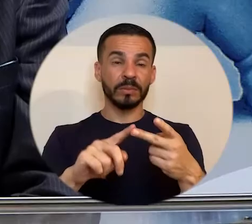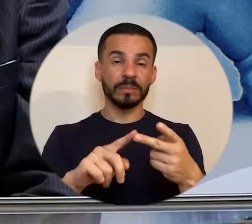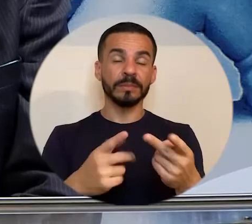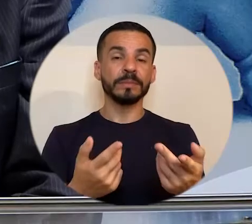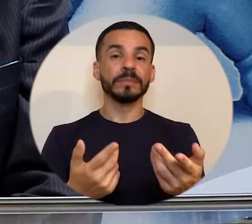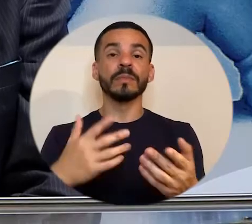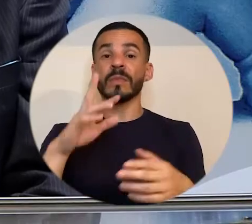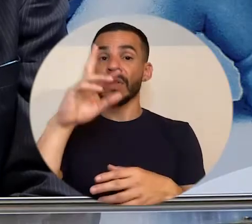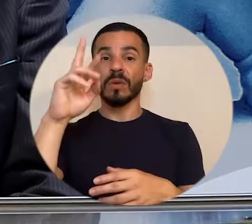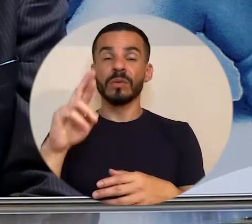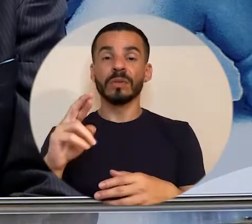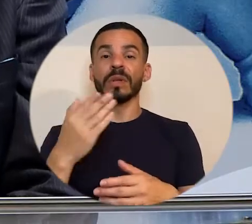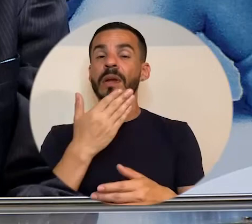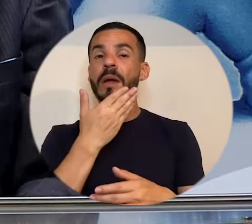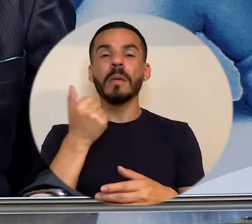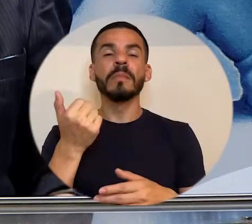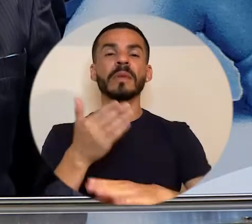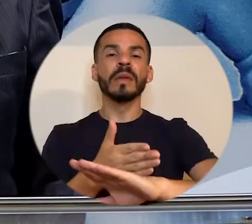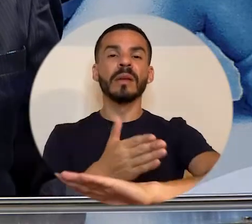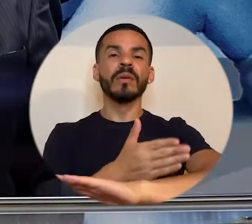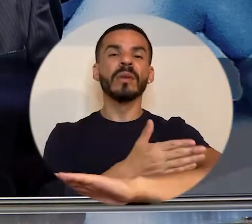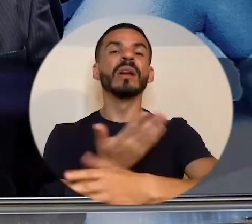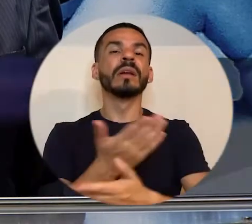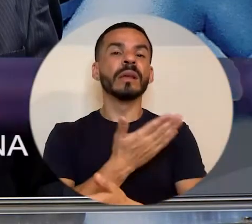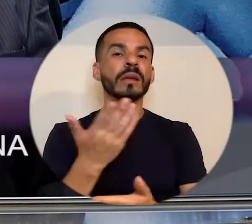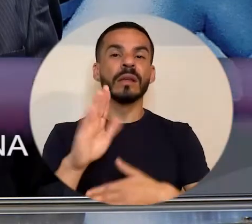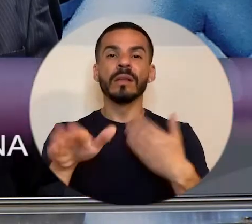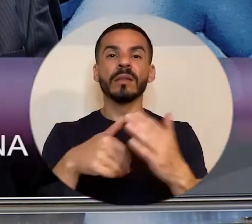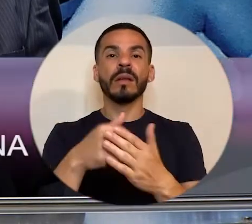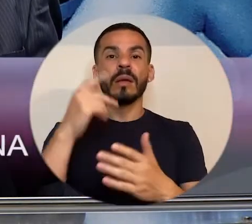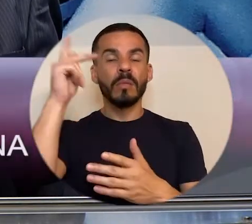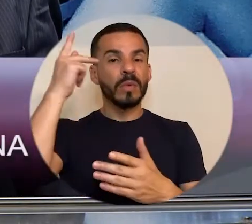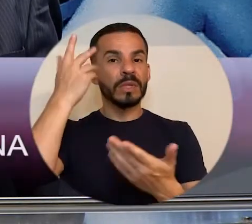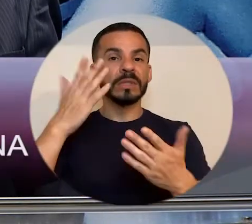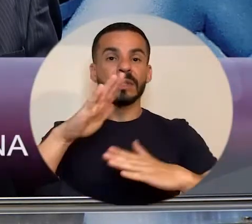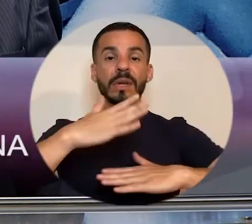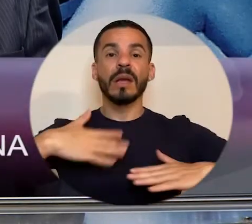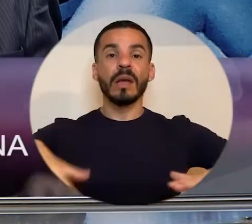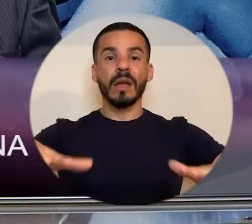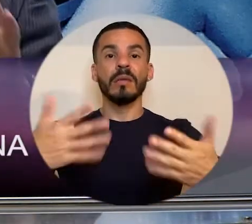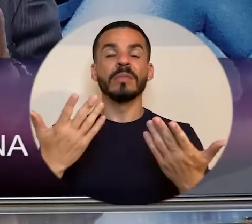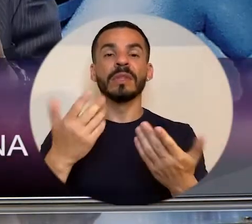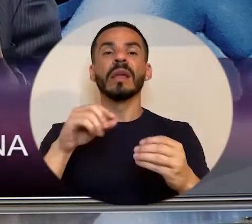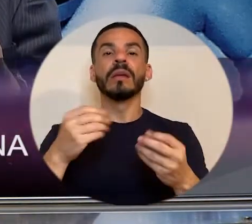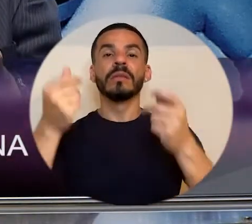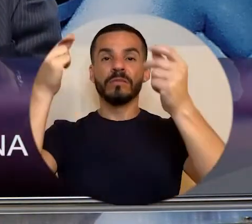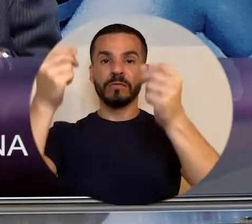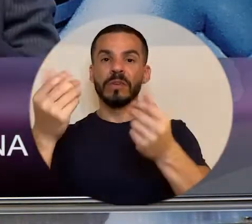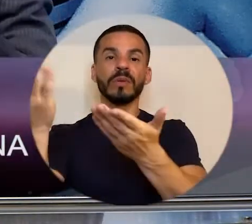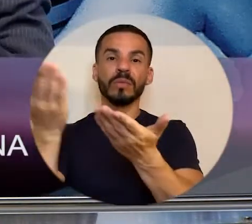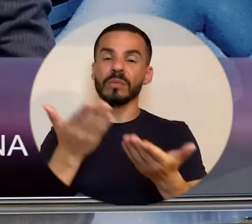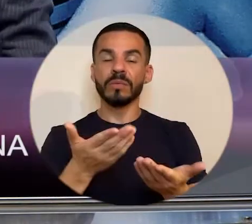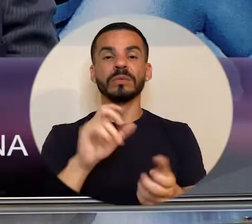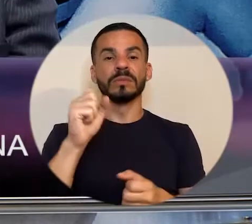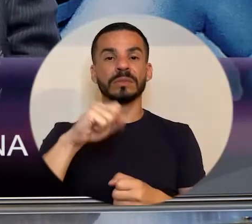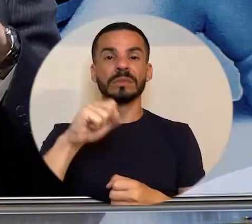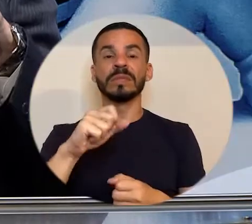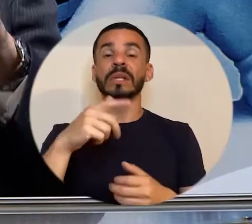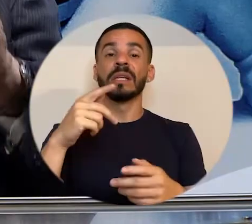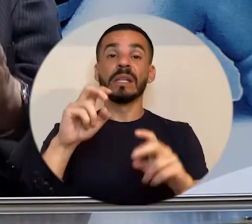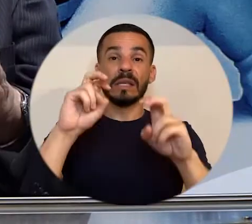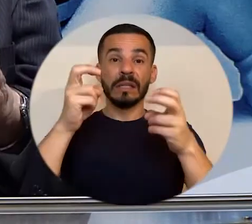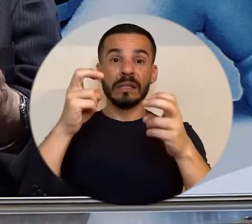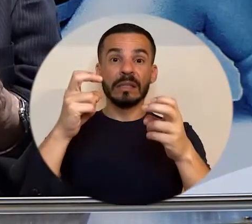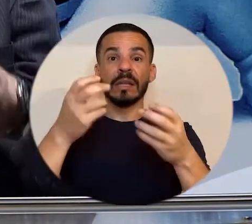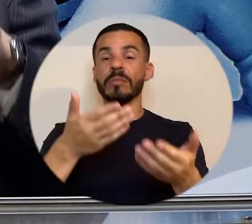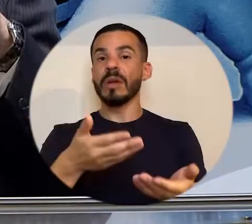lugar, con Costa Rica se va a mejorar todo lo que es la parte de política ambiental, ahí va a haber muchos recursos y posiblemente los